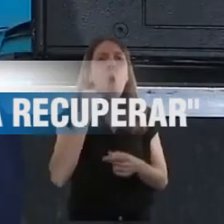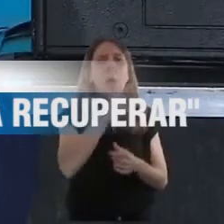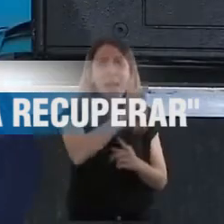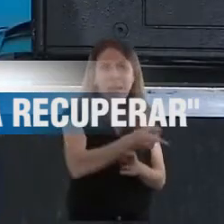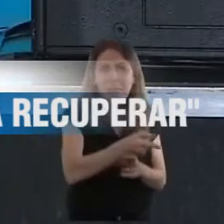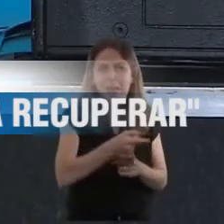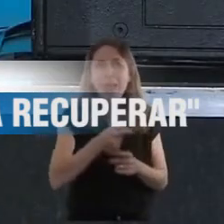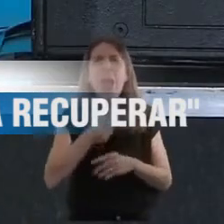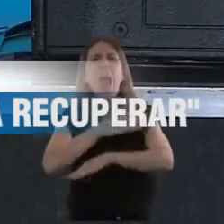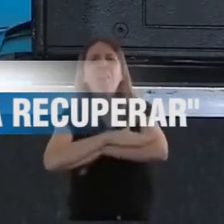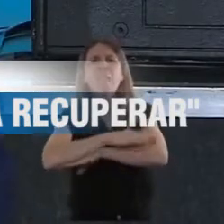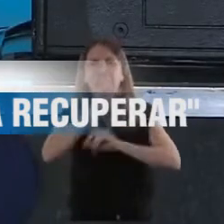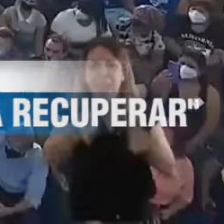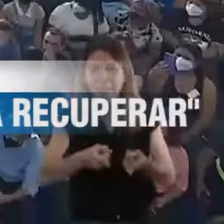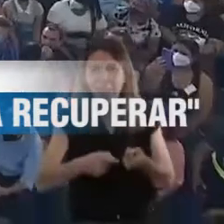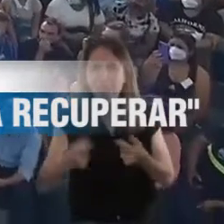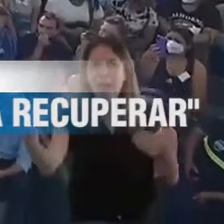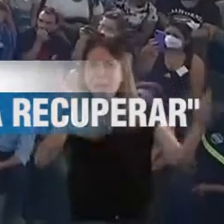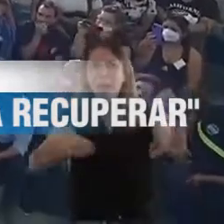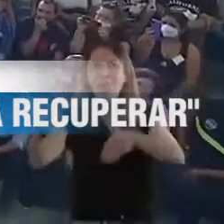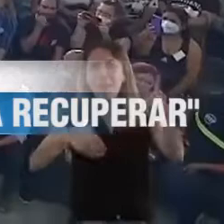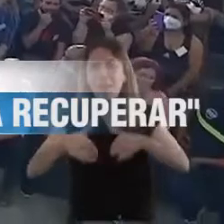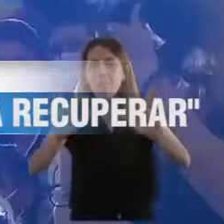reconstituirlo. Eso creo que